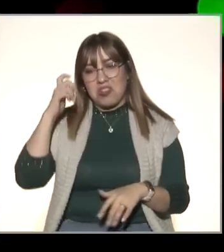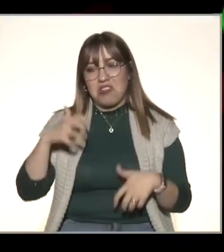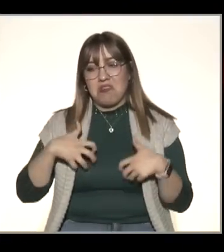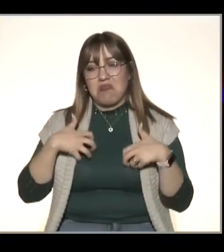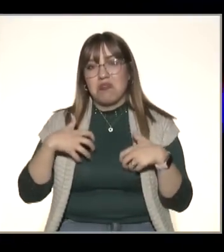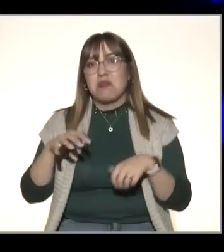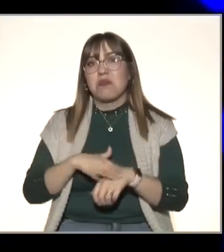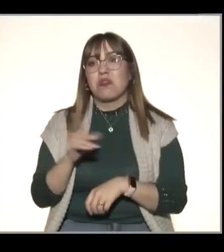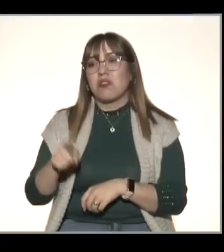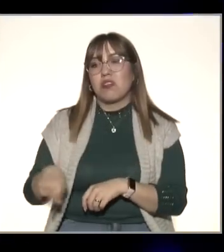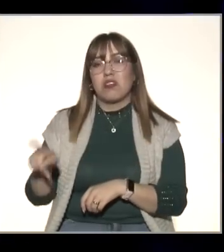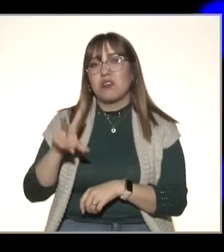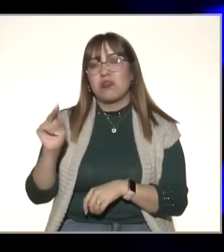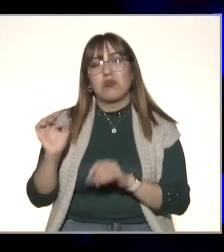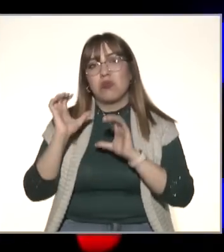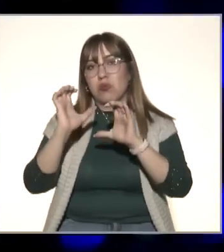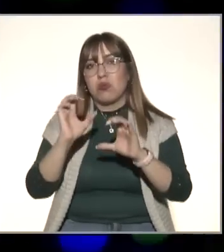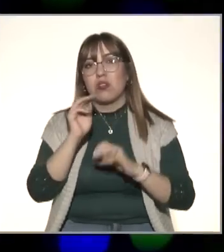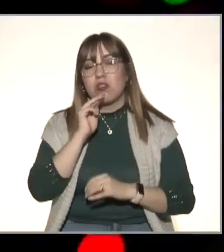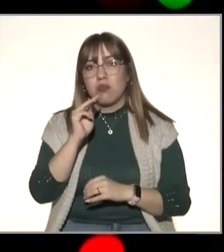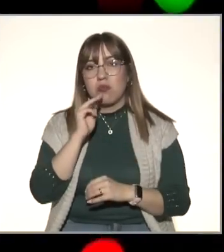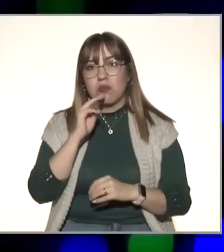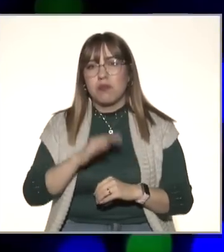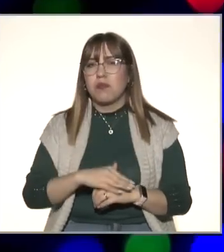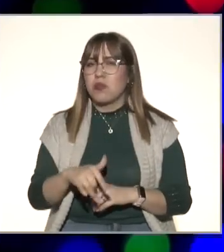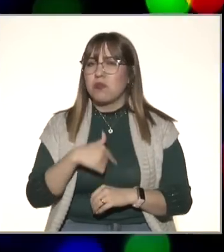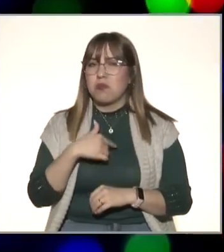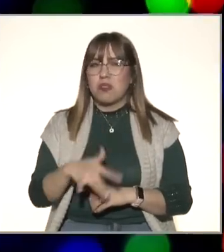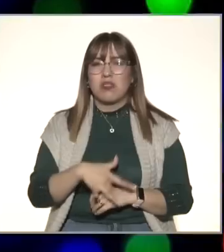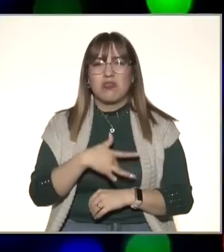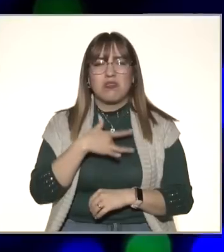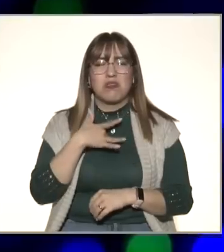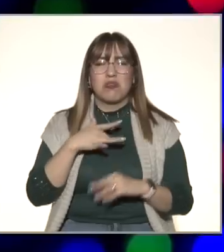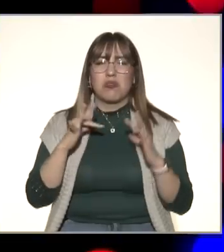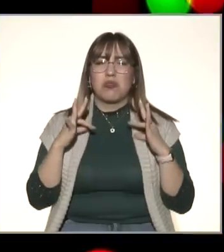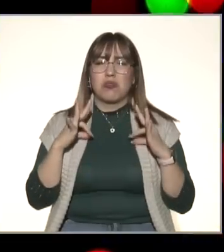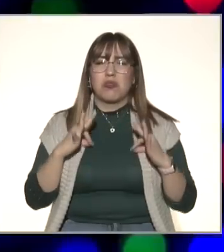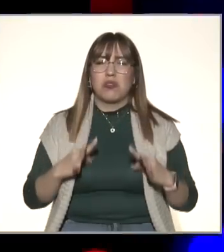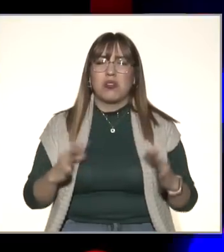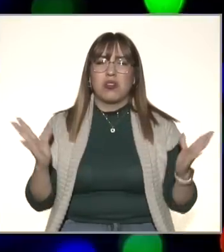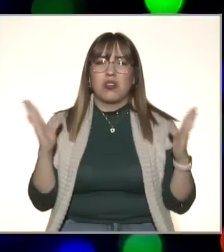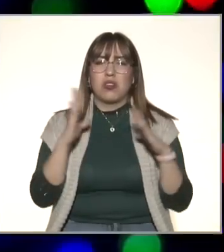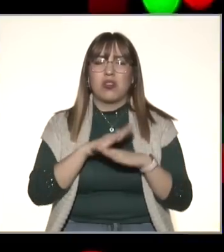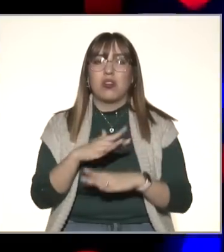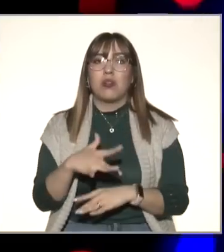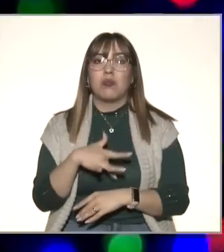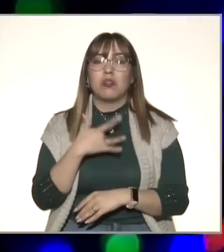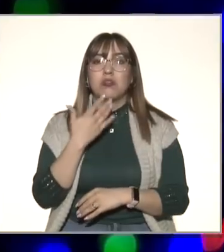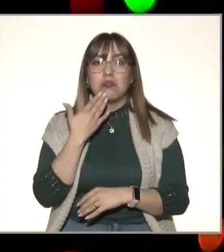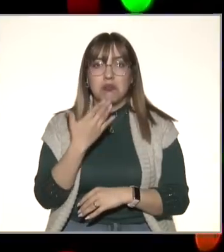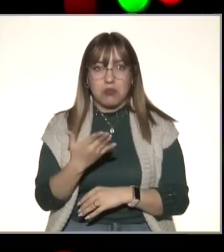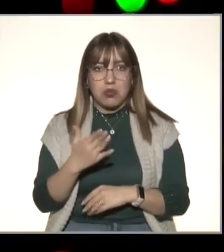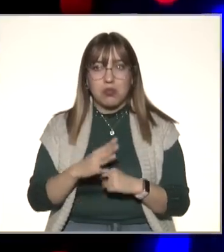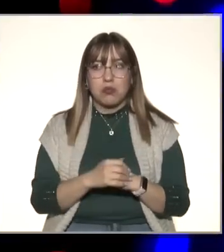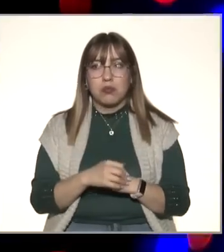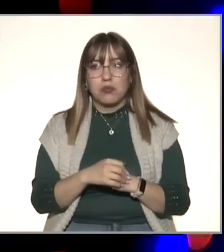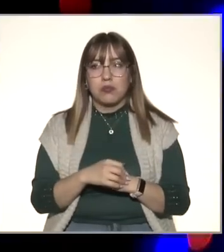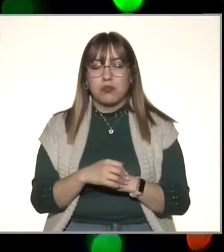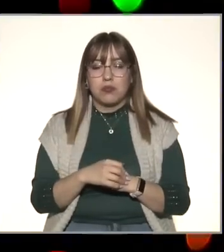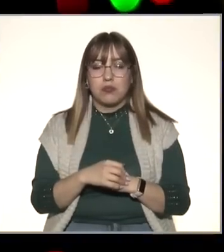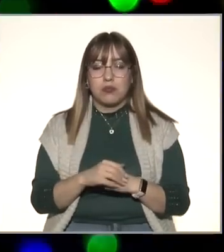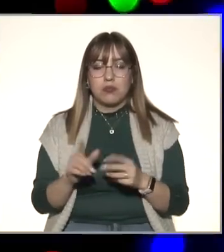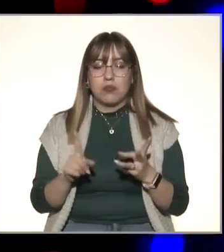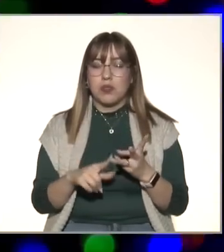de mi mamá. Yo me siento tranquila, me siento bien, me siento